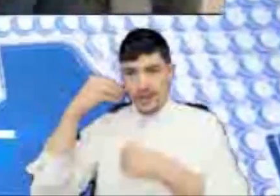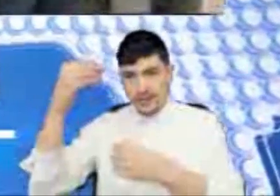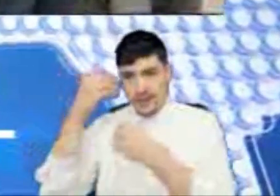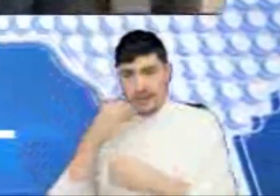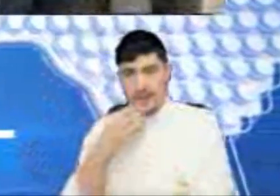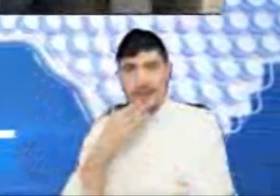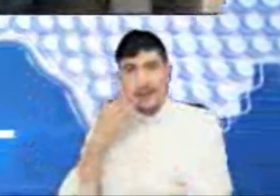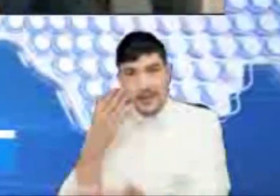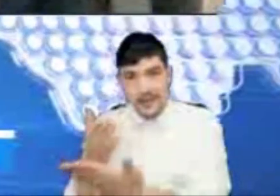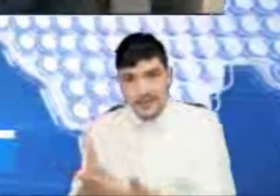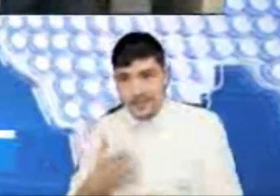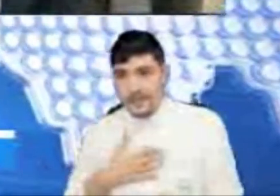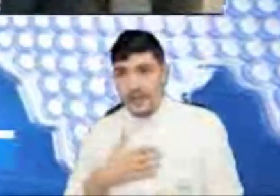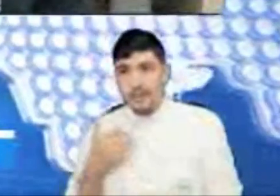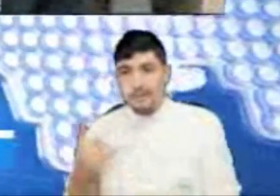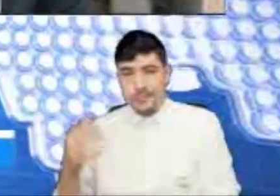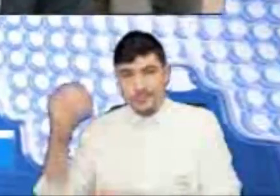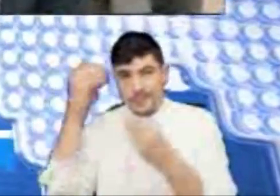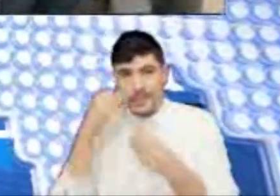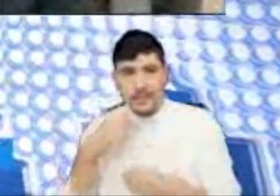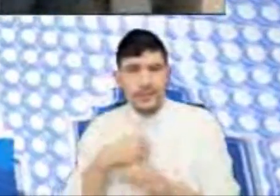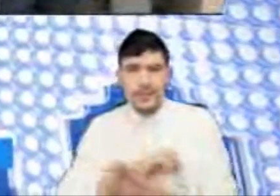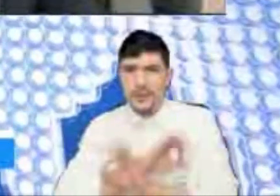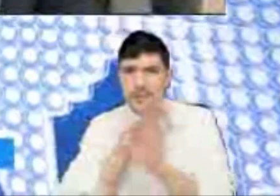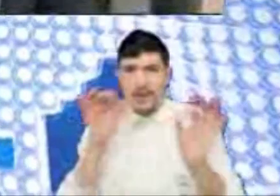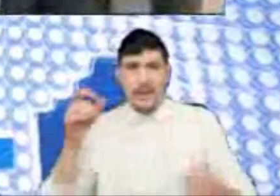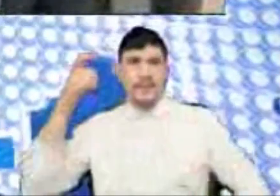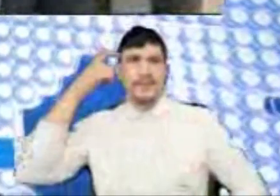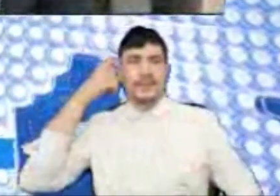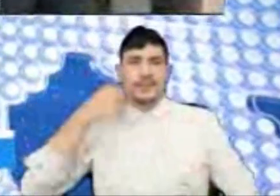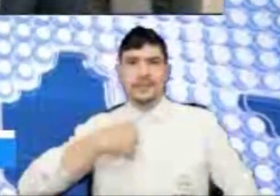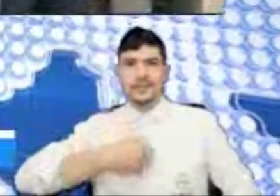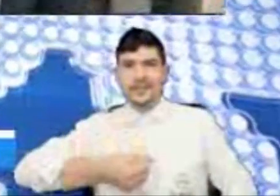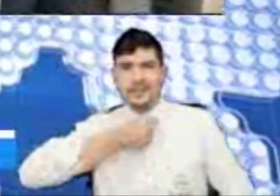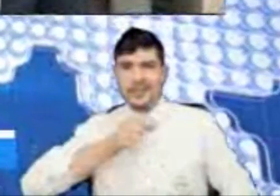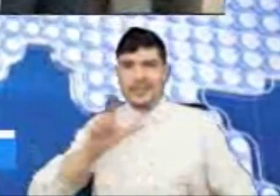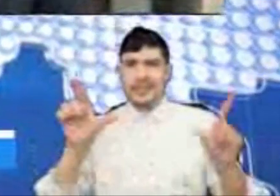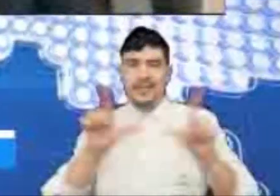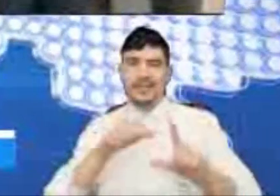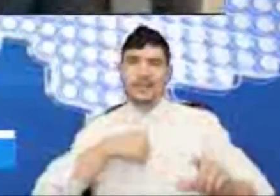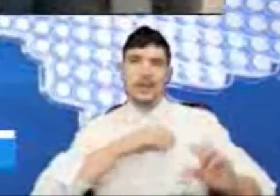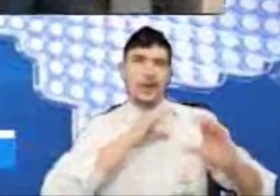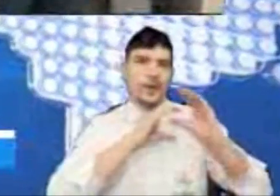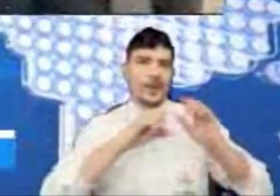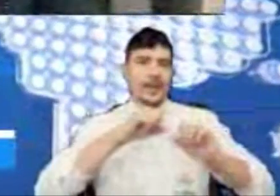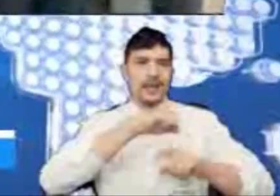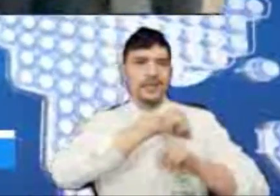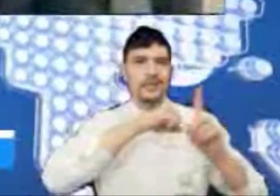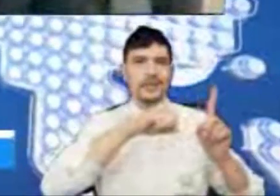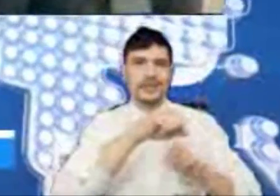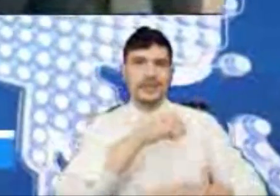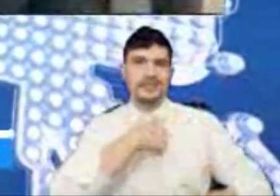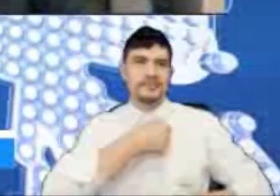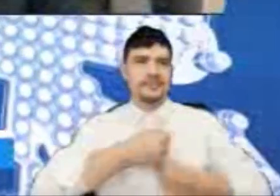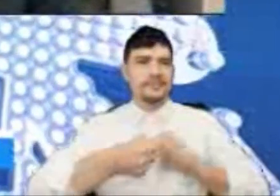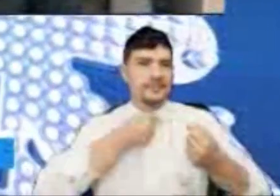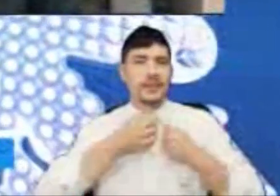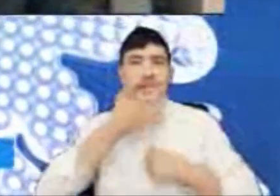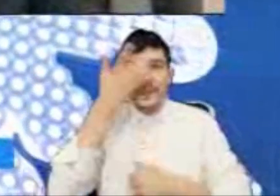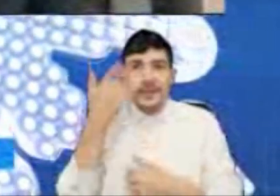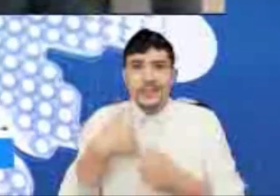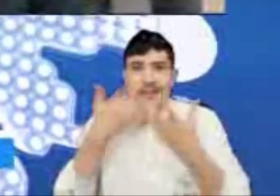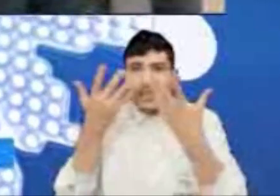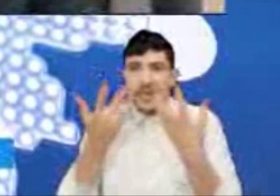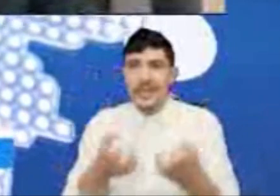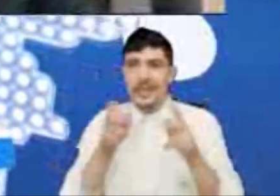Yo nunca me imaginé que iba a ser presentadora de televisión. Yo estudié comunicación social y periodismo porque anhelaba ser columnista de un periódico o de una